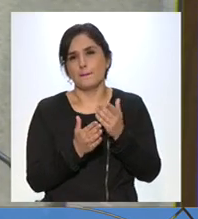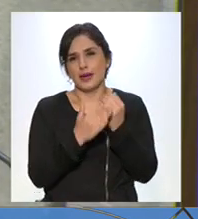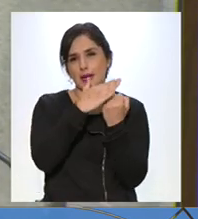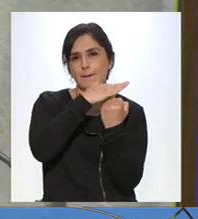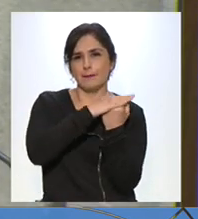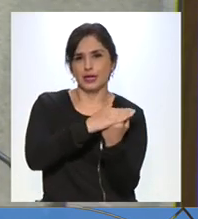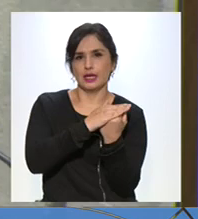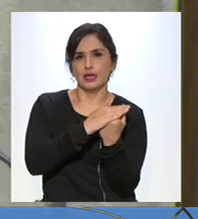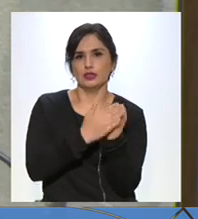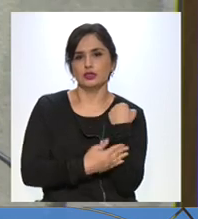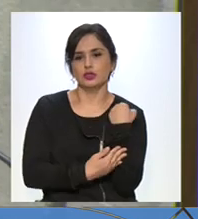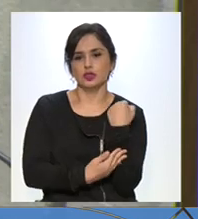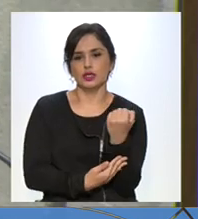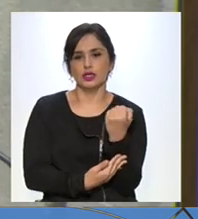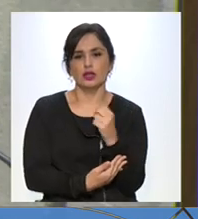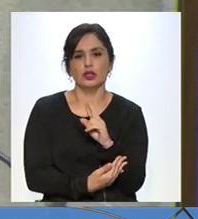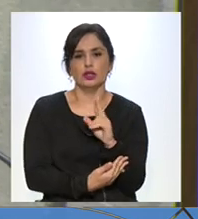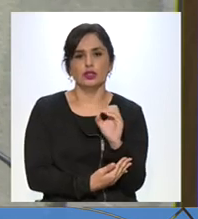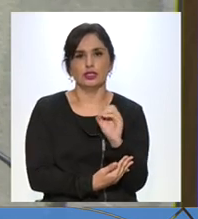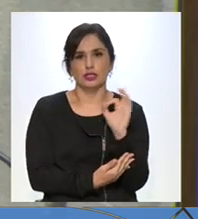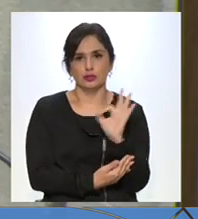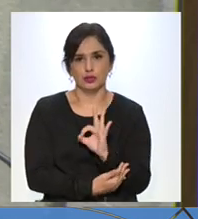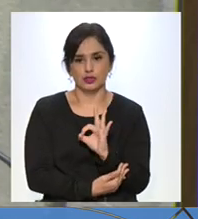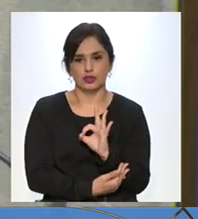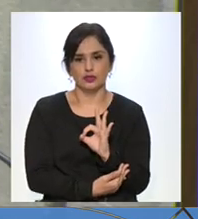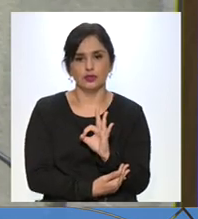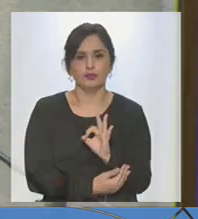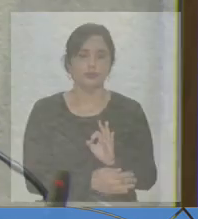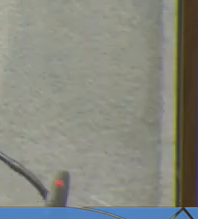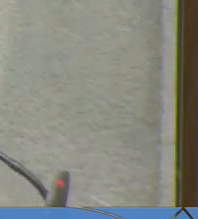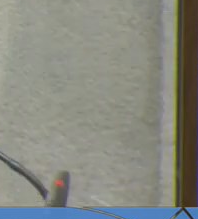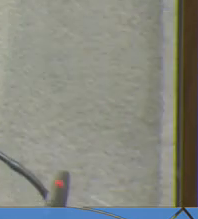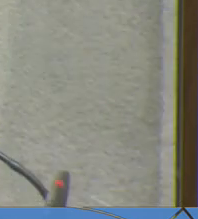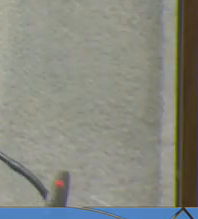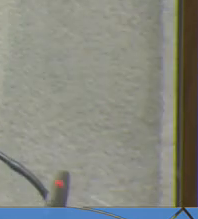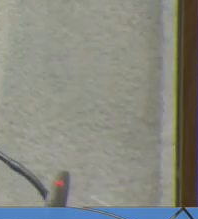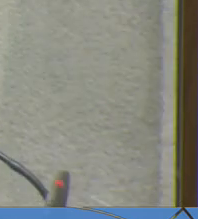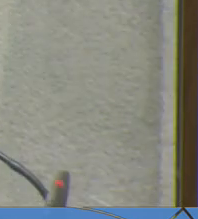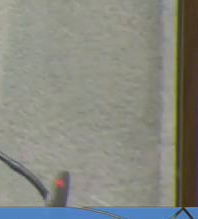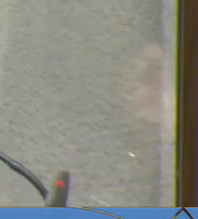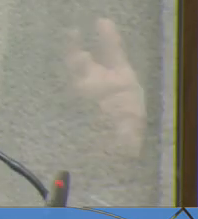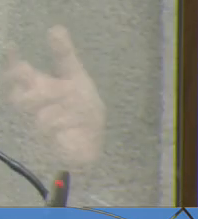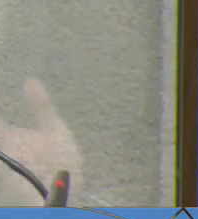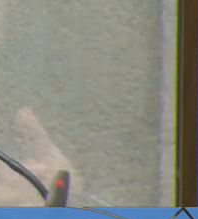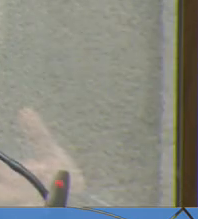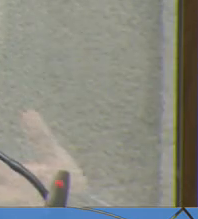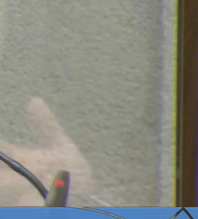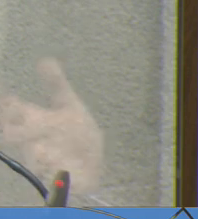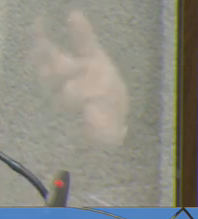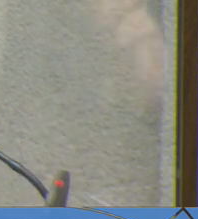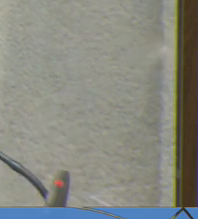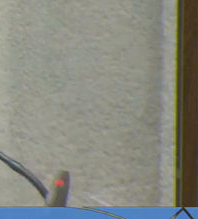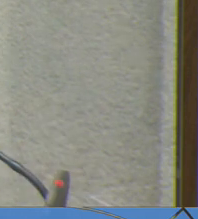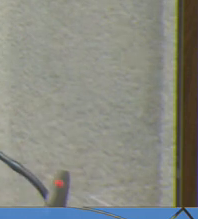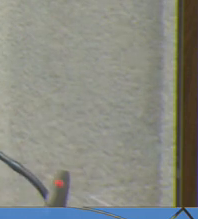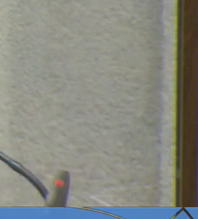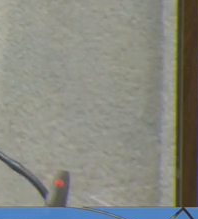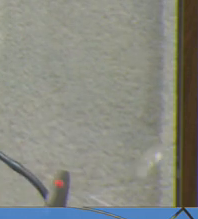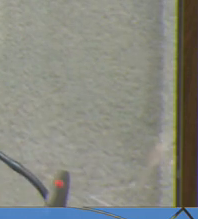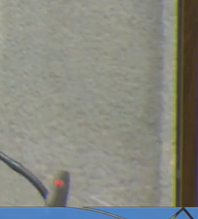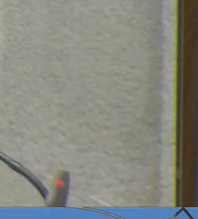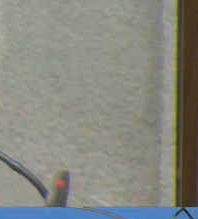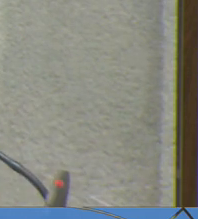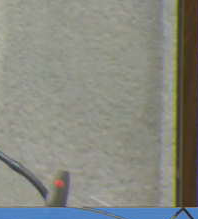solidario al 80% más vulnerable, y eso esperamos que sea parte de una ley corta o que sea presentada en la Cámara de Diputados, o